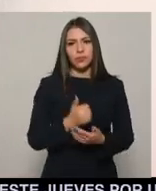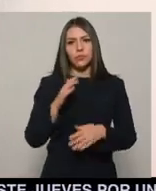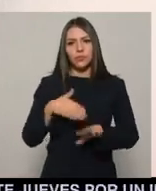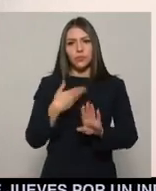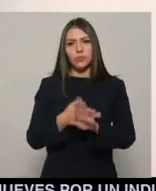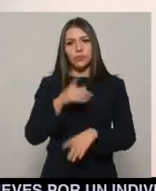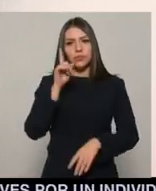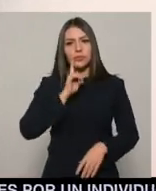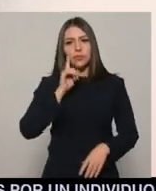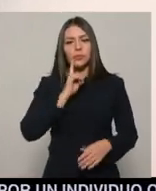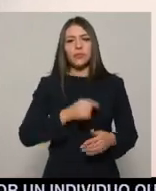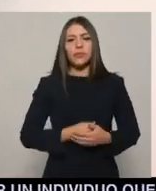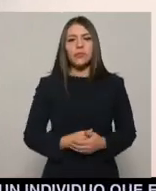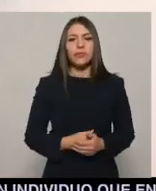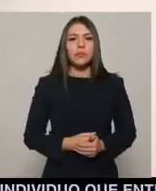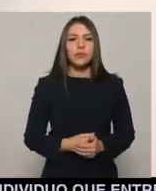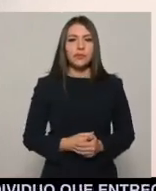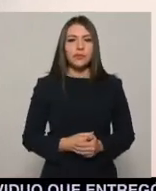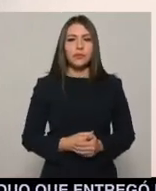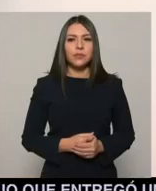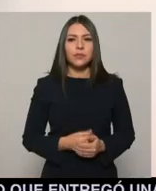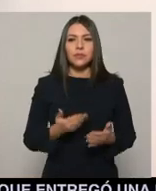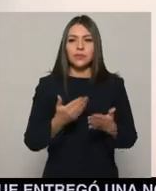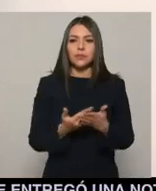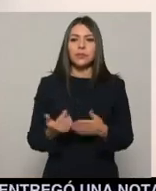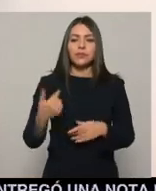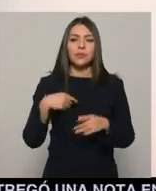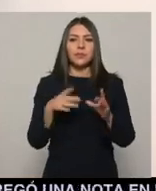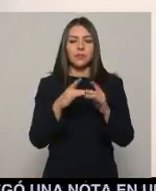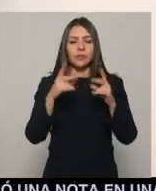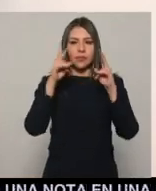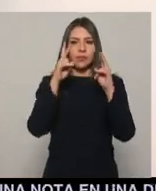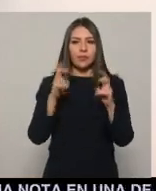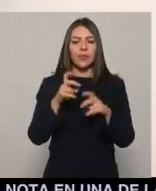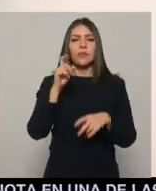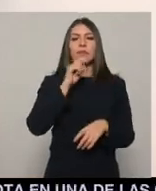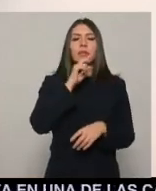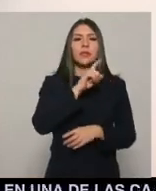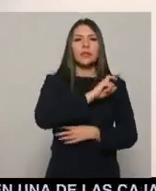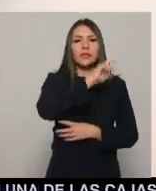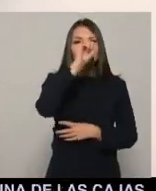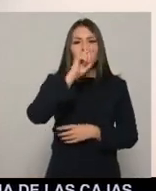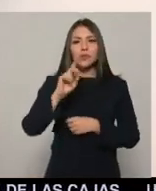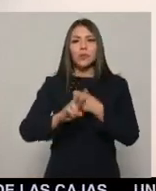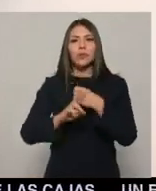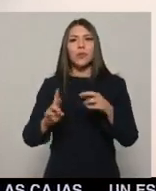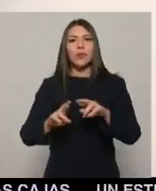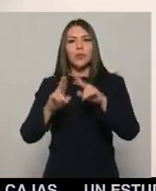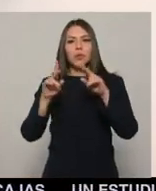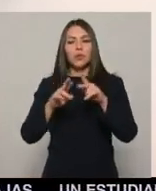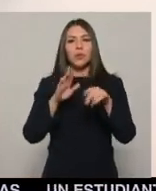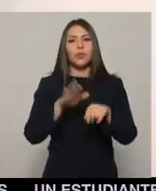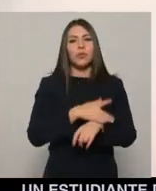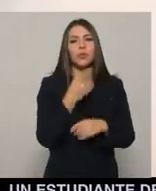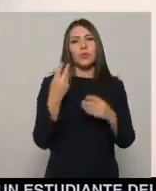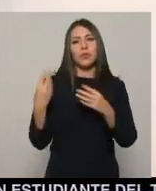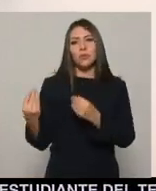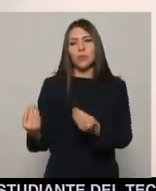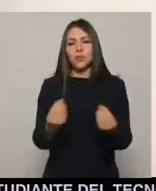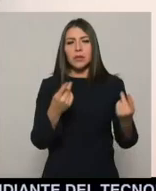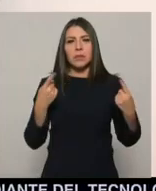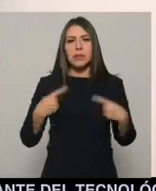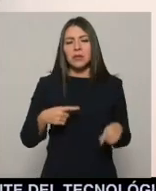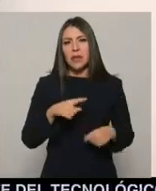las mujeres. Así que, pues para hablar de este tema relacionado con los grafitis y los vidrios rotos, porque a la mayoría de personas